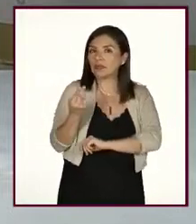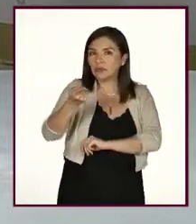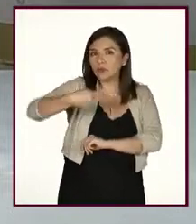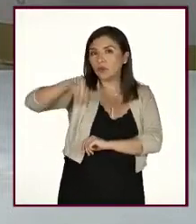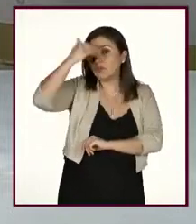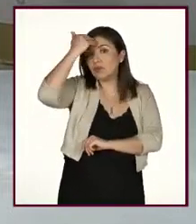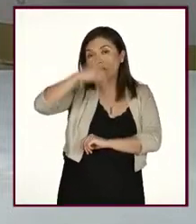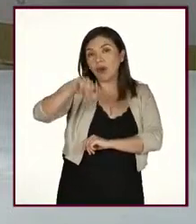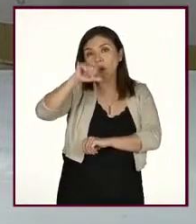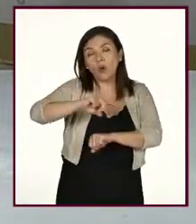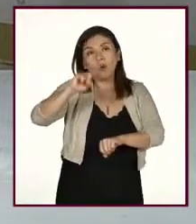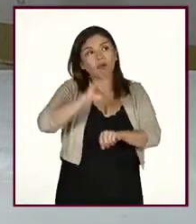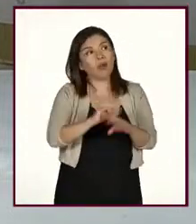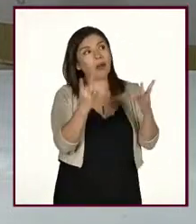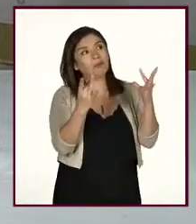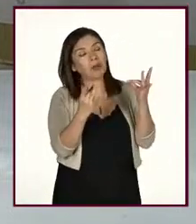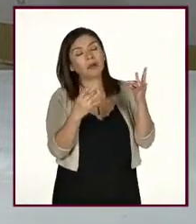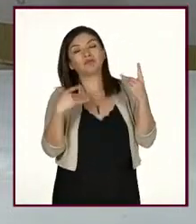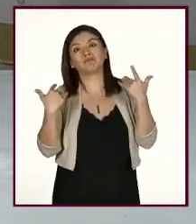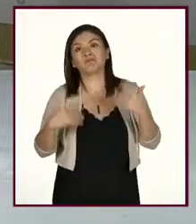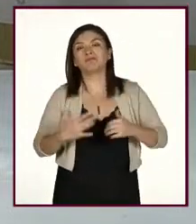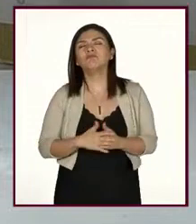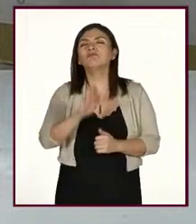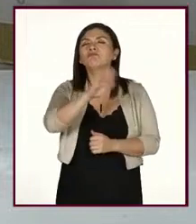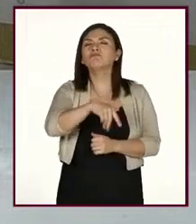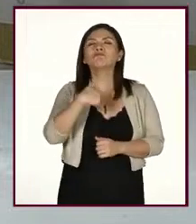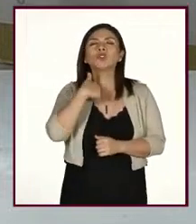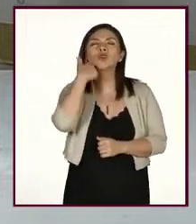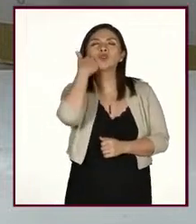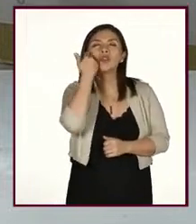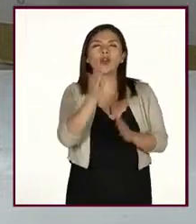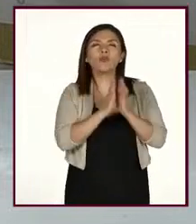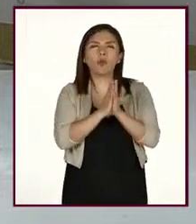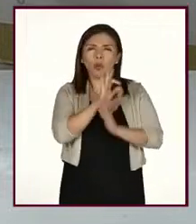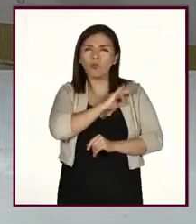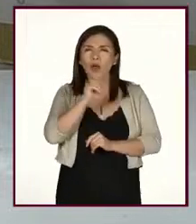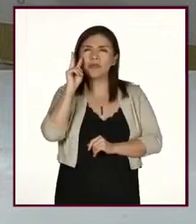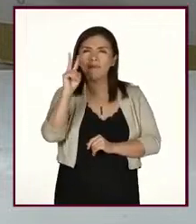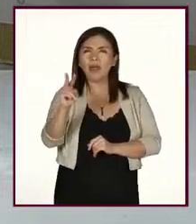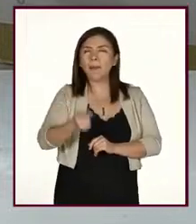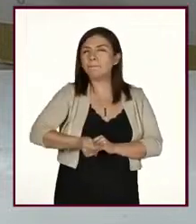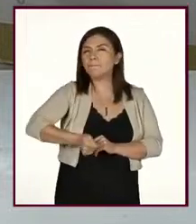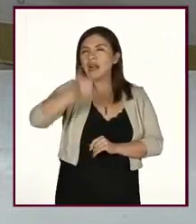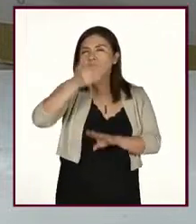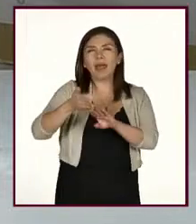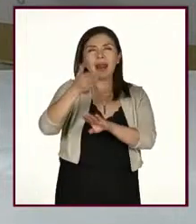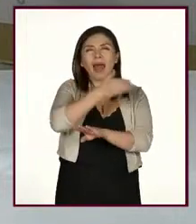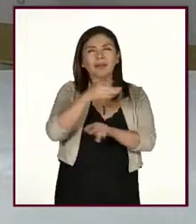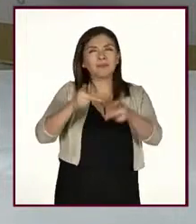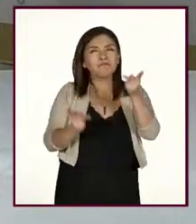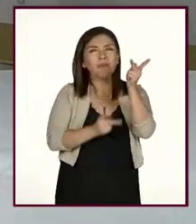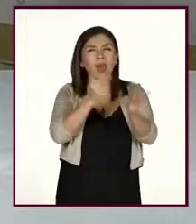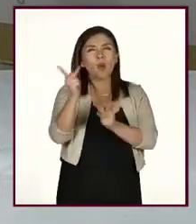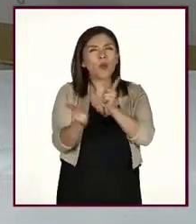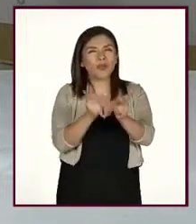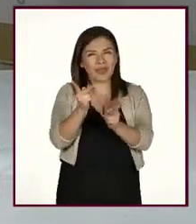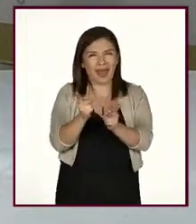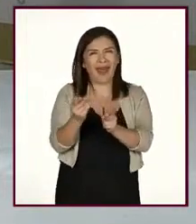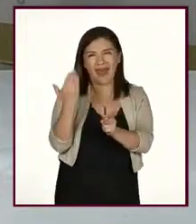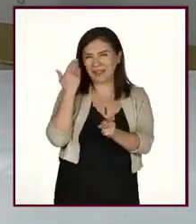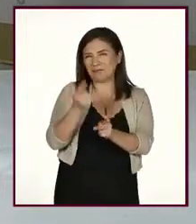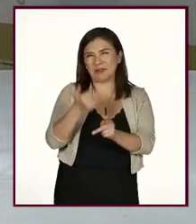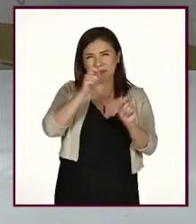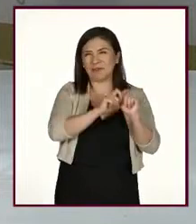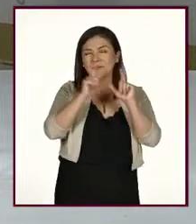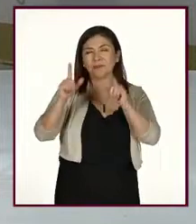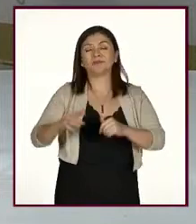necesaria que hoy nos compartió. Y a mí me gustaría que revisáramos la pregunta con la que detonamos el tema. La primera pregunta.